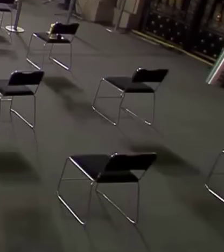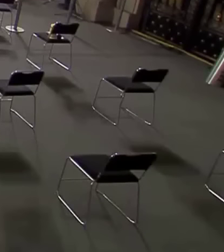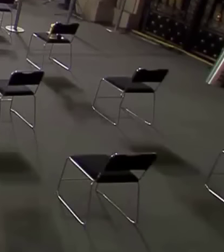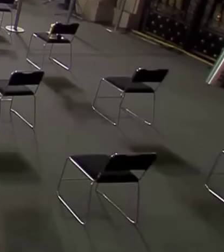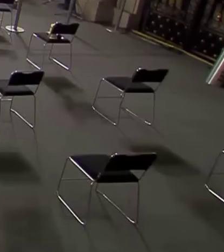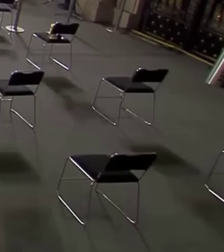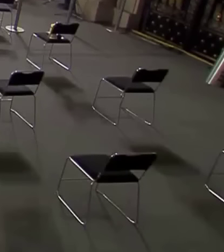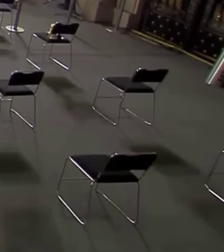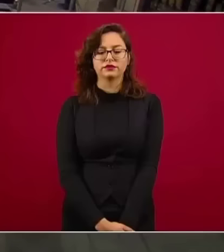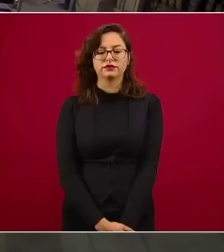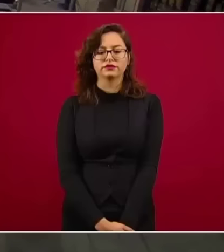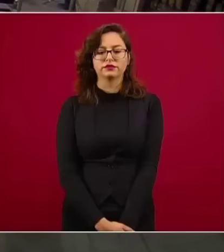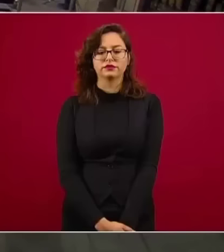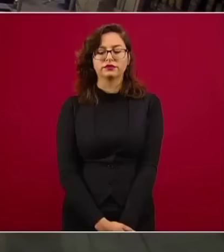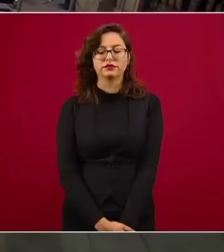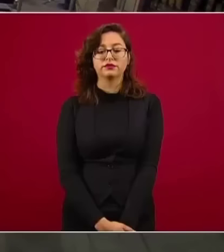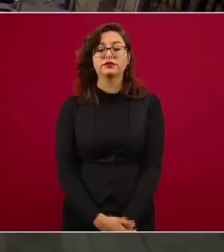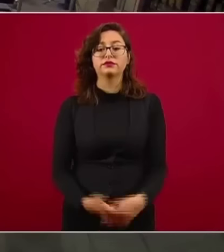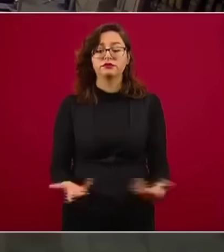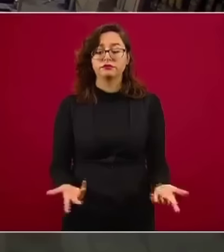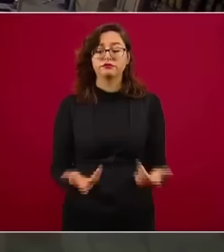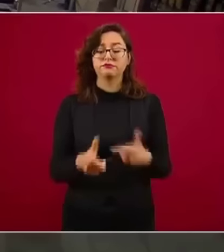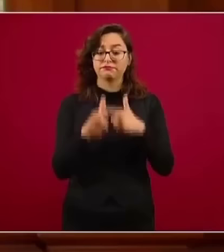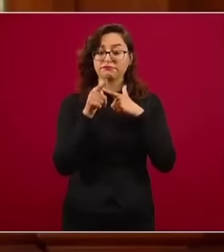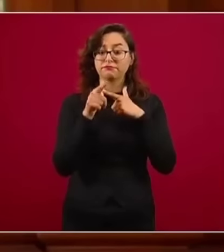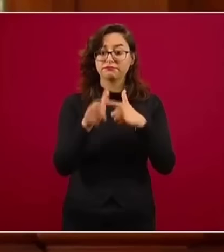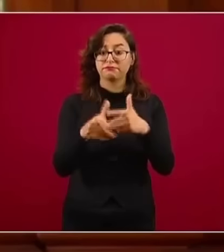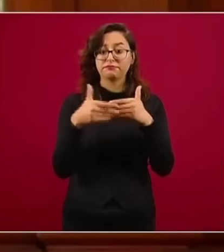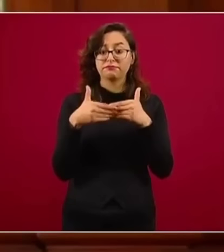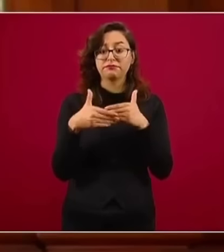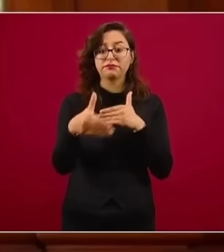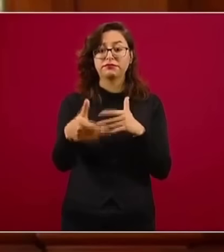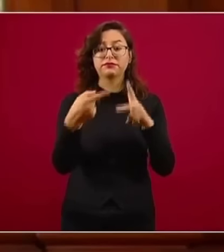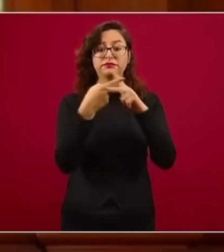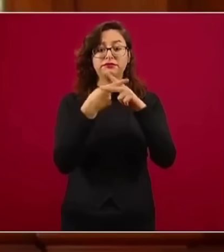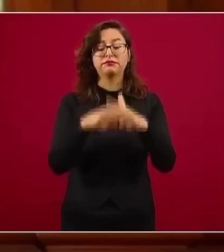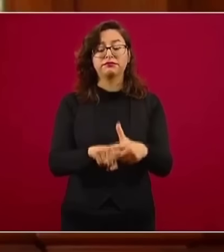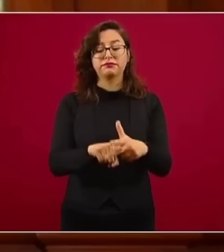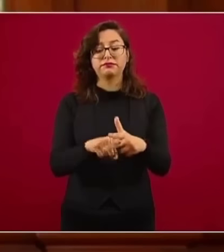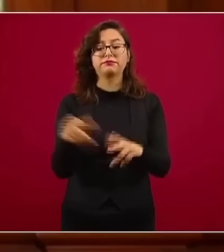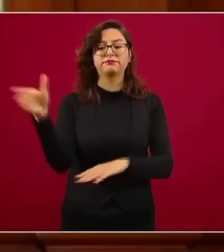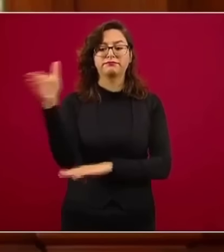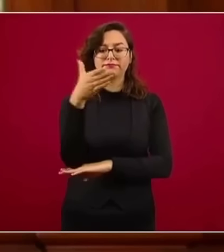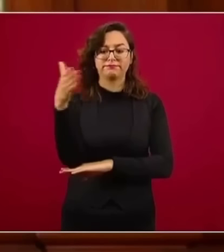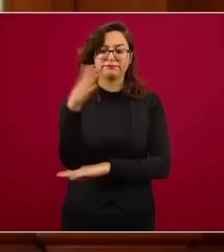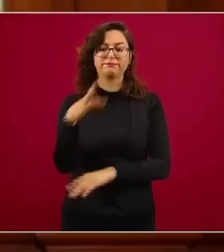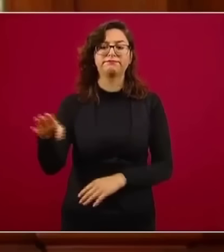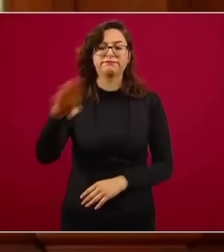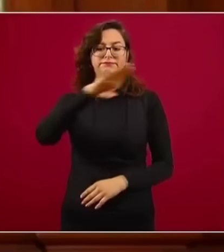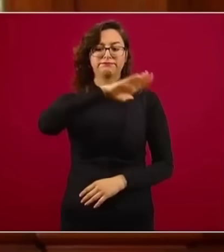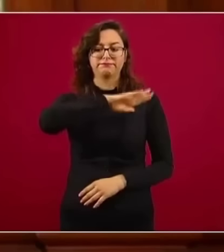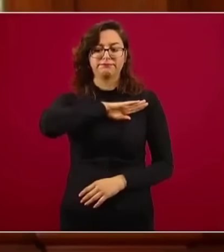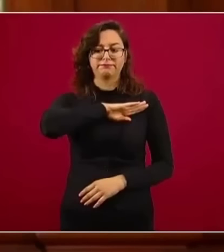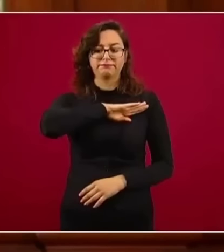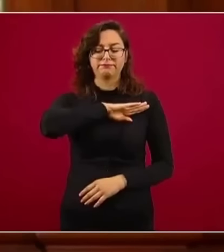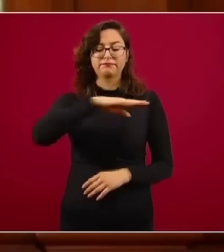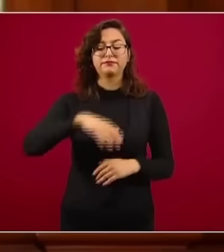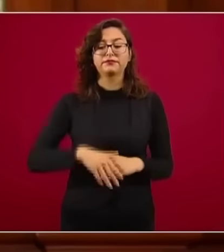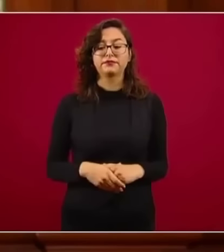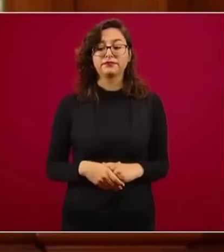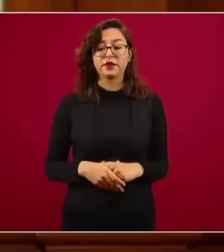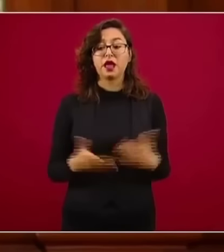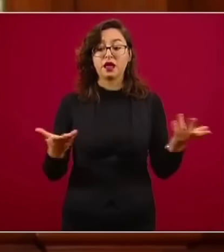Para continuar con esta ceremonia, iniciaremos con los honores a nuestro lábaro patrio, por lo